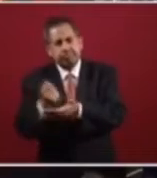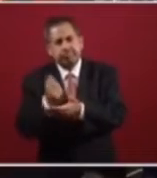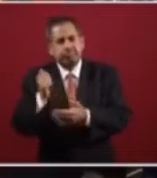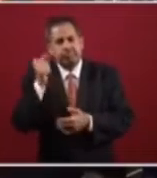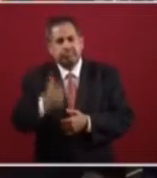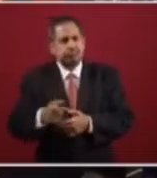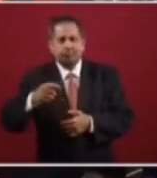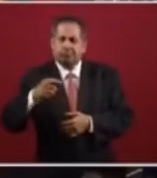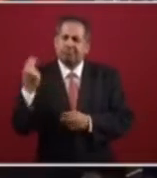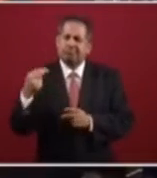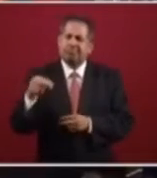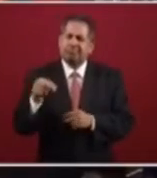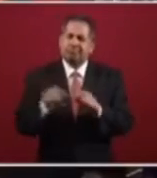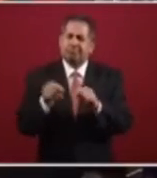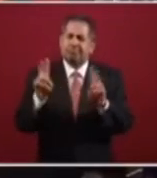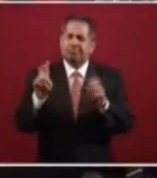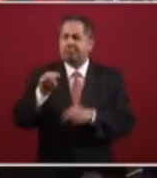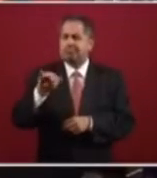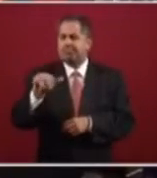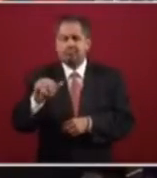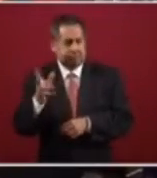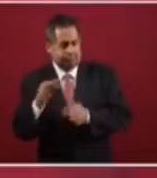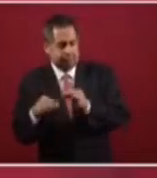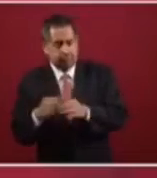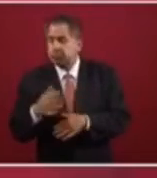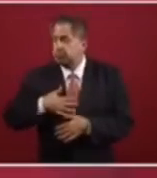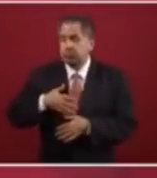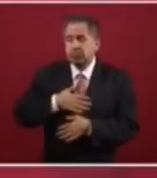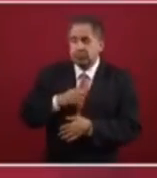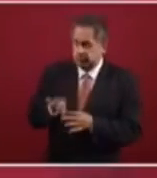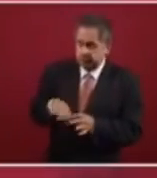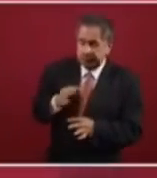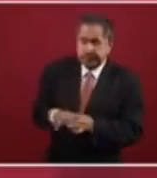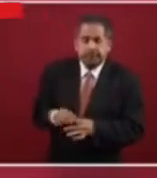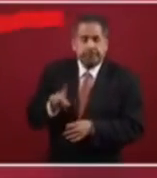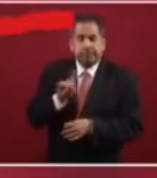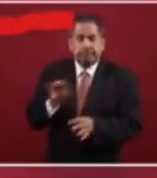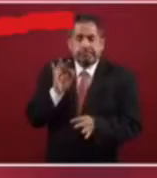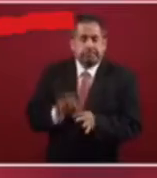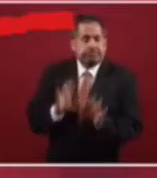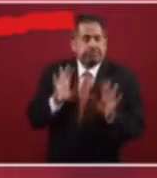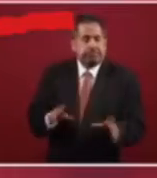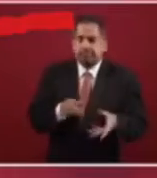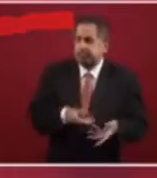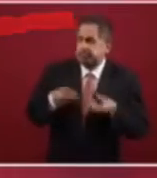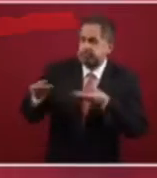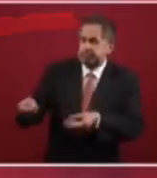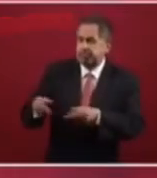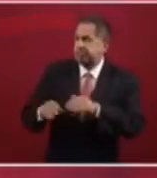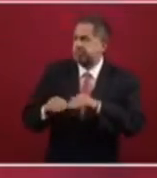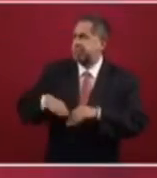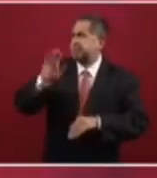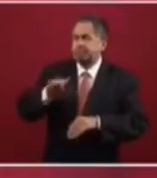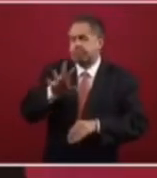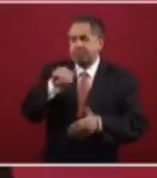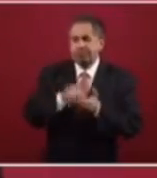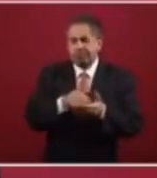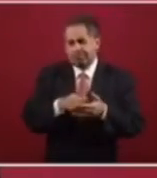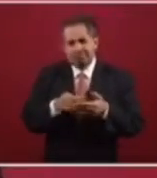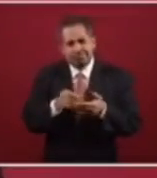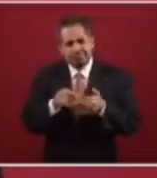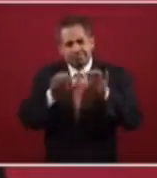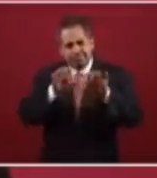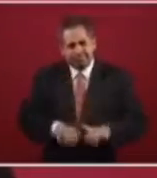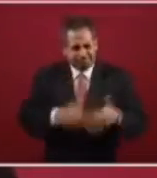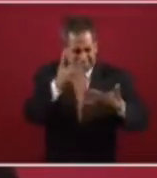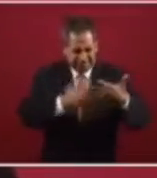evaluación de la MIA? ¿Esto ya se tiene contemplado con la Semarnat? Cumplimos al 100%, se entregaron más de 5,000 hojas de estudio